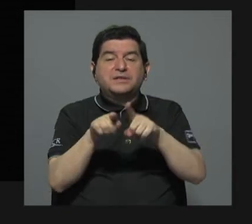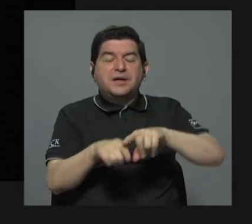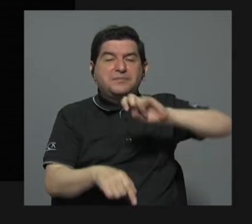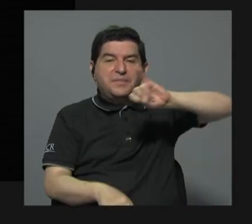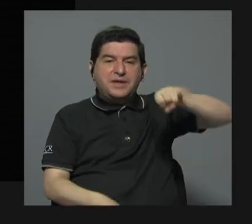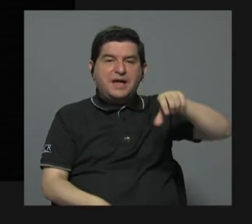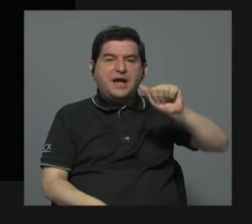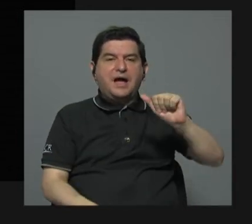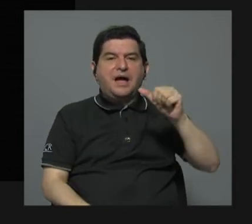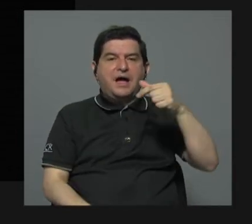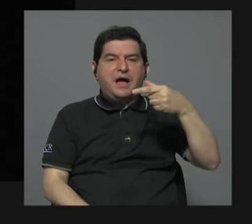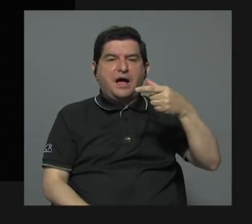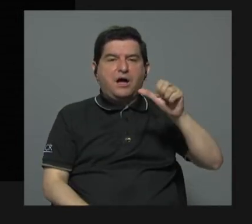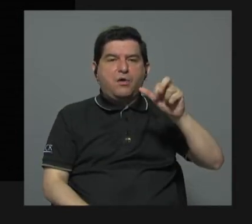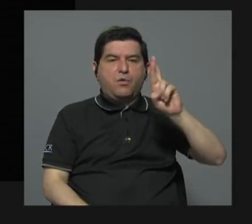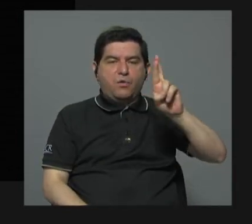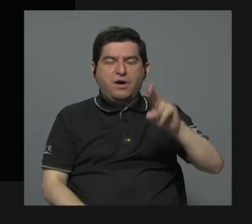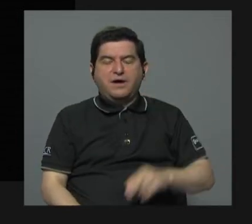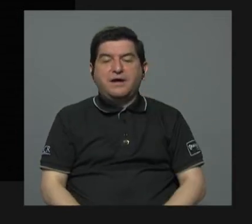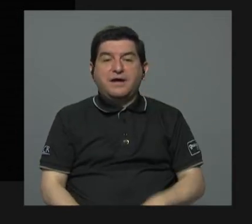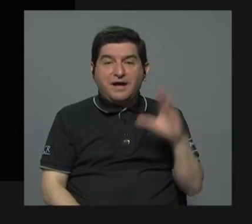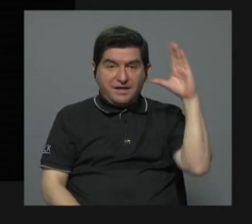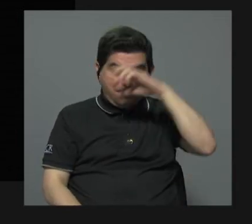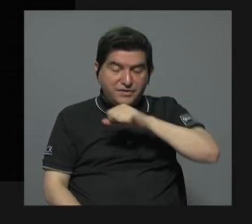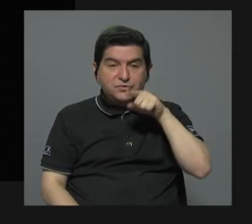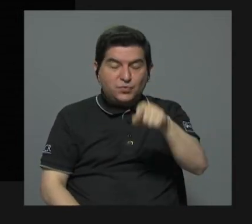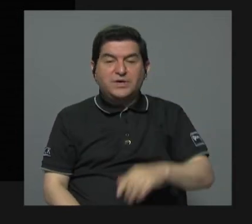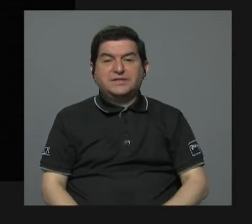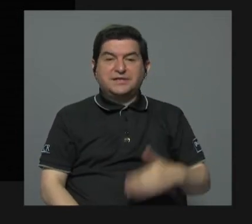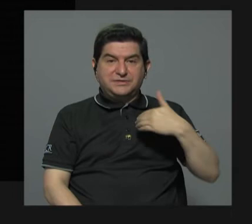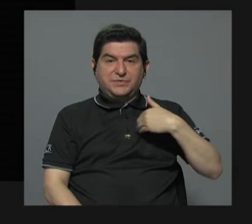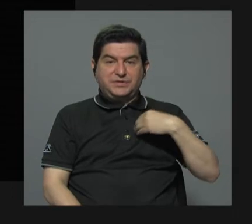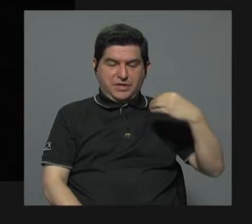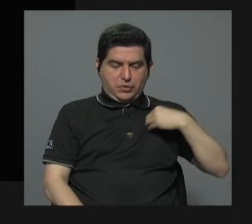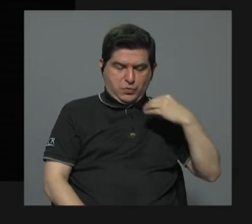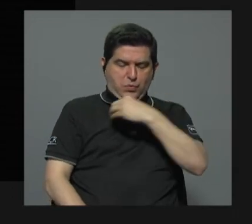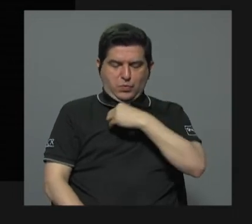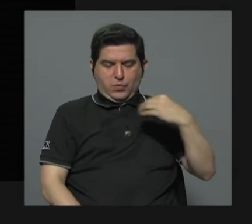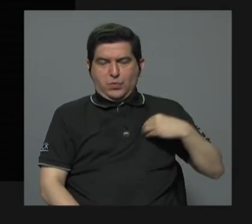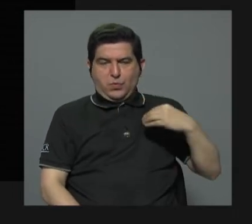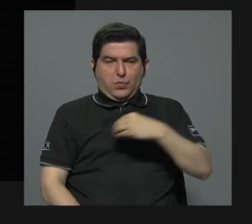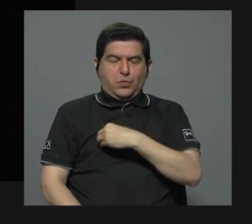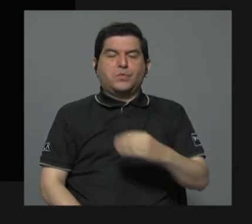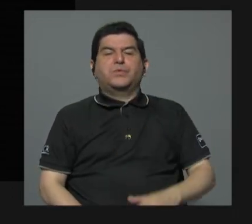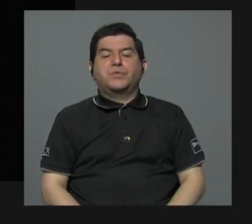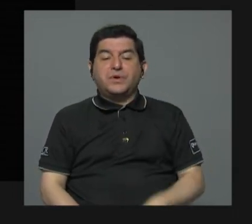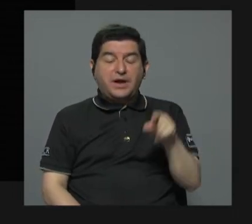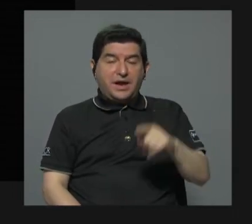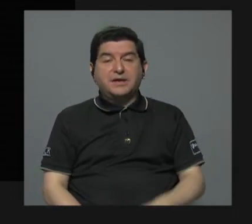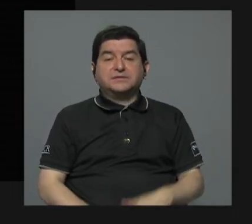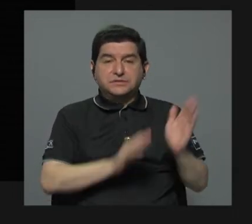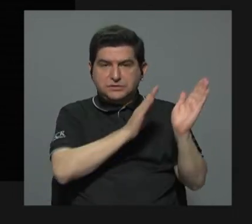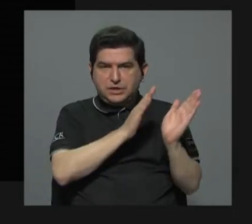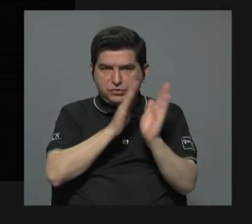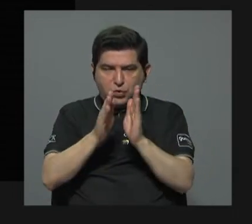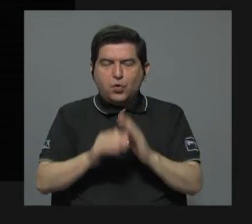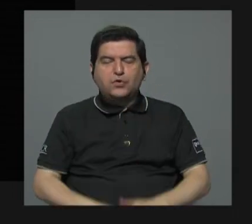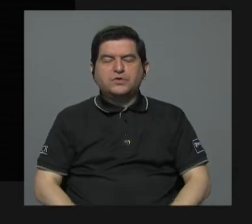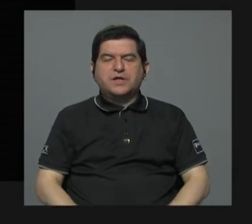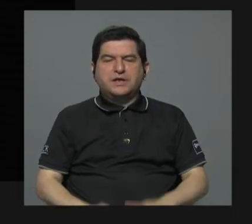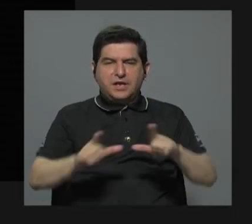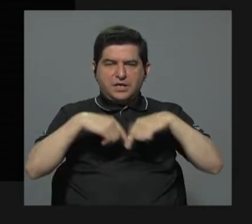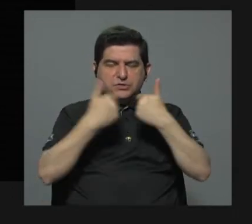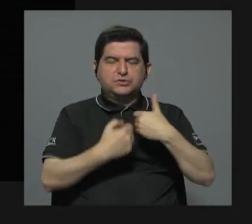podemos reconocer por las manchas en su piel. Bueno, pues son las órdenes guerreras que lo que están haciendo